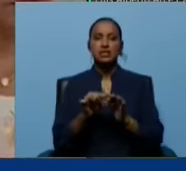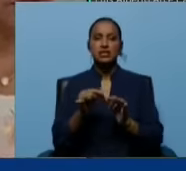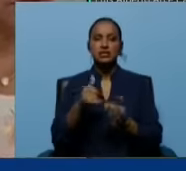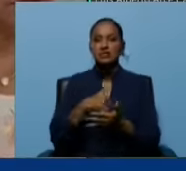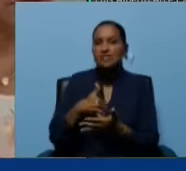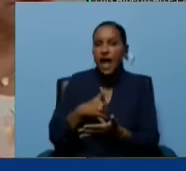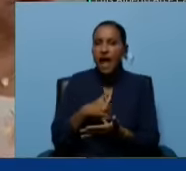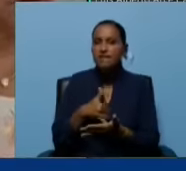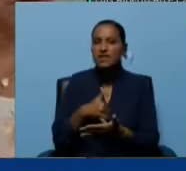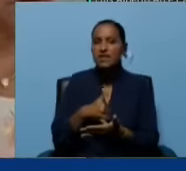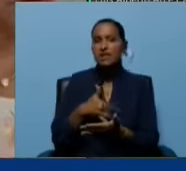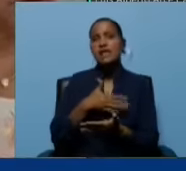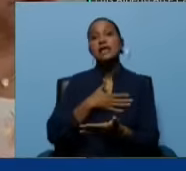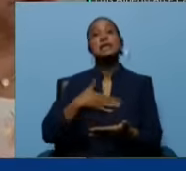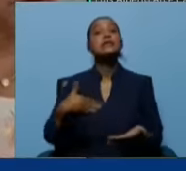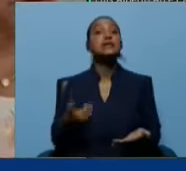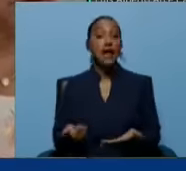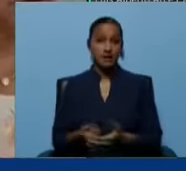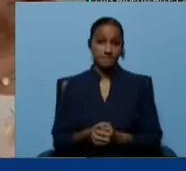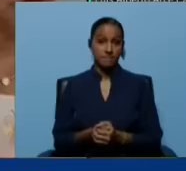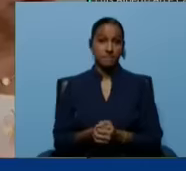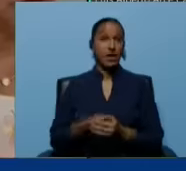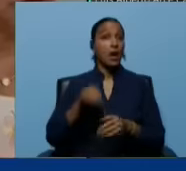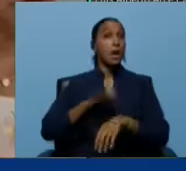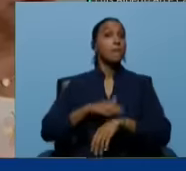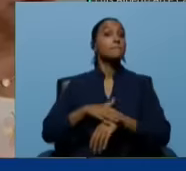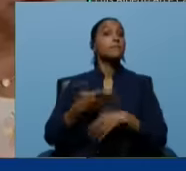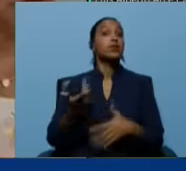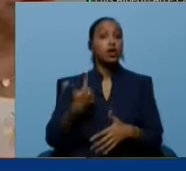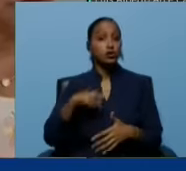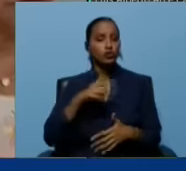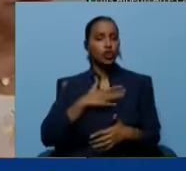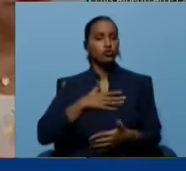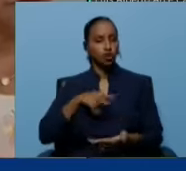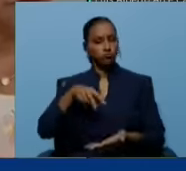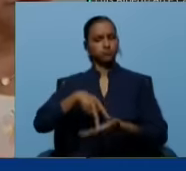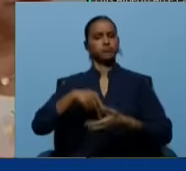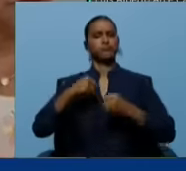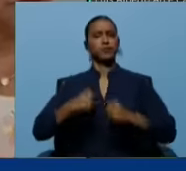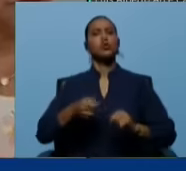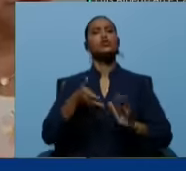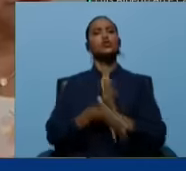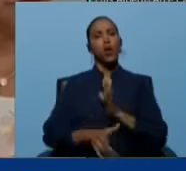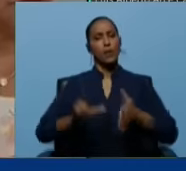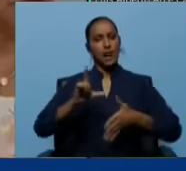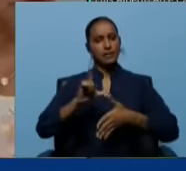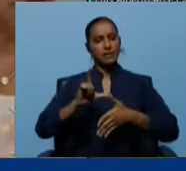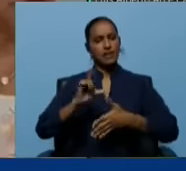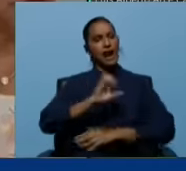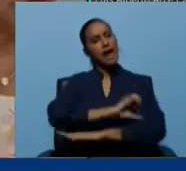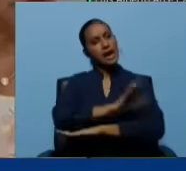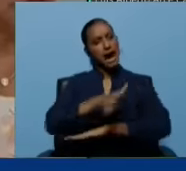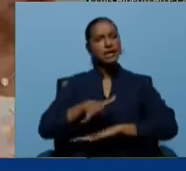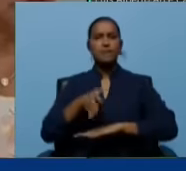alejándonos de la posibilidad de mantener a América Latina y el Caribe como zona de paz.